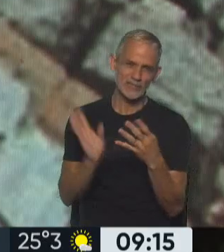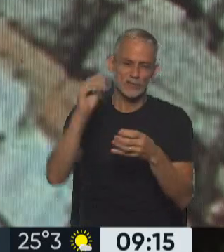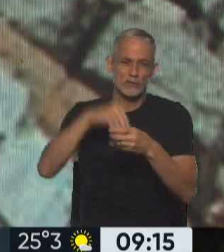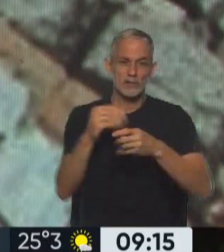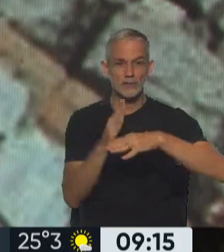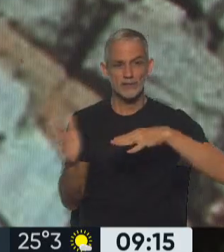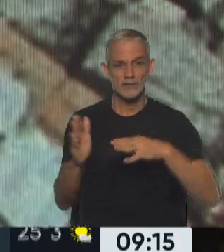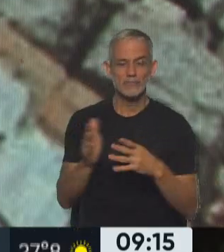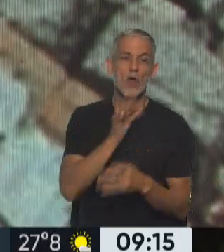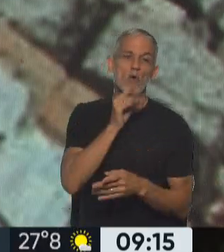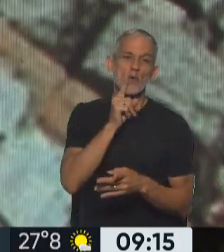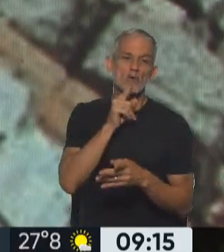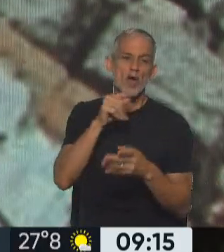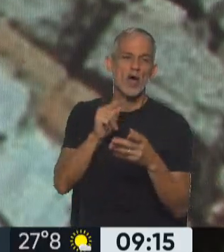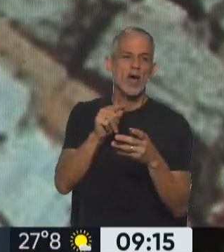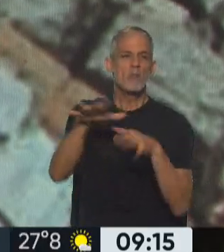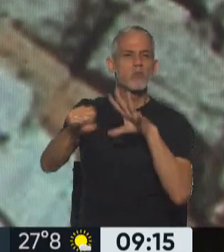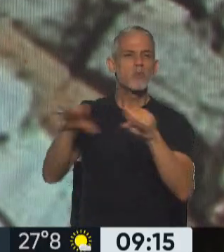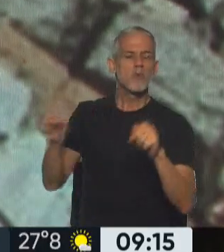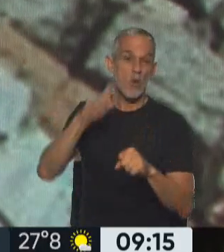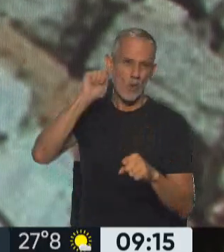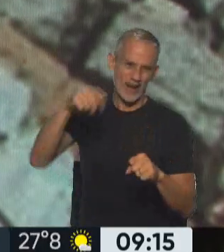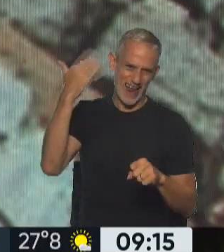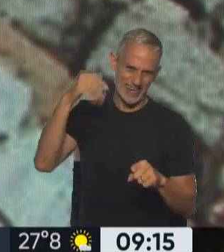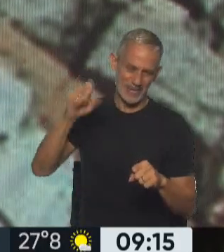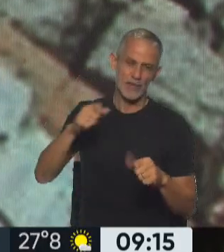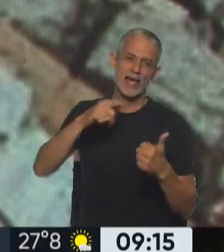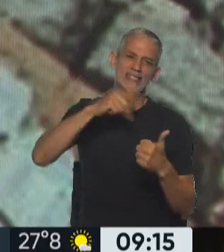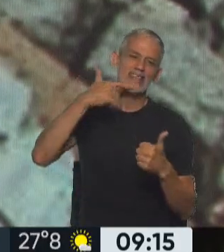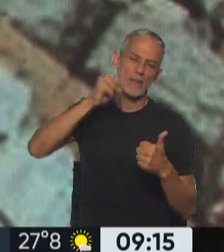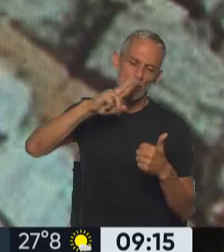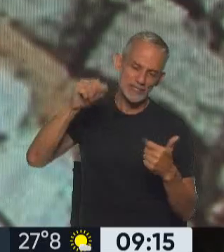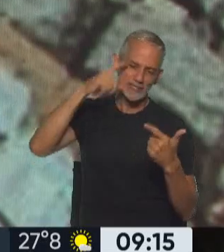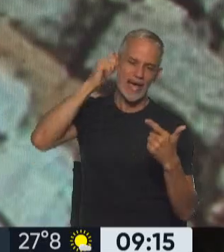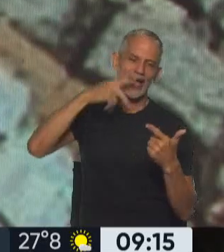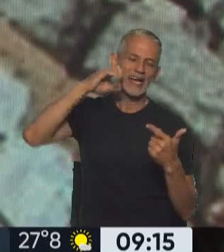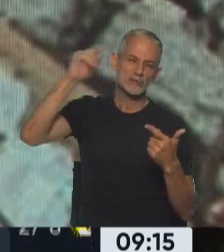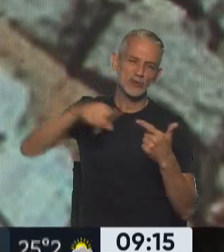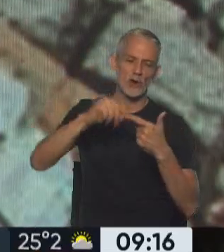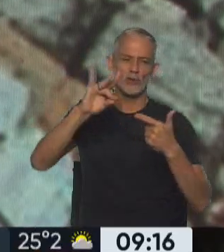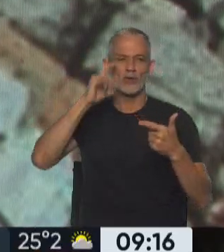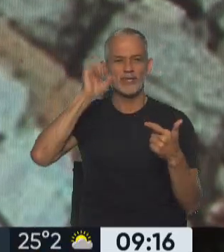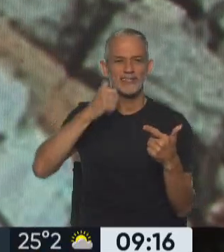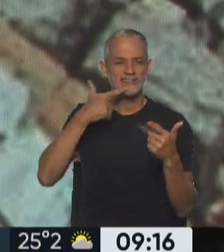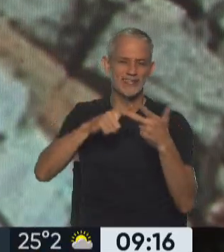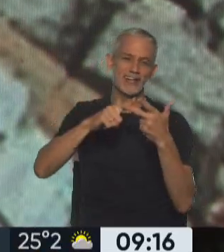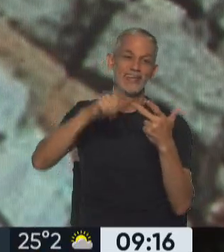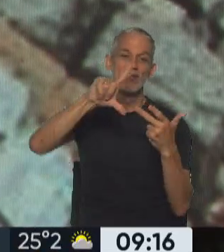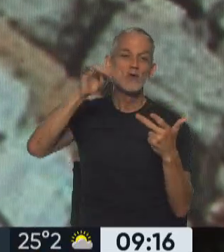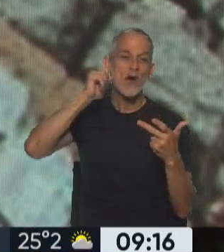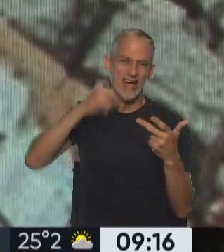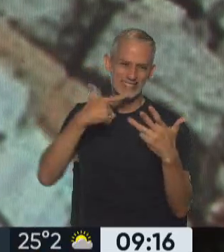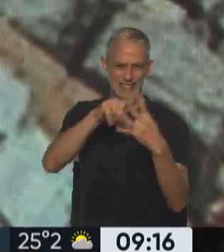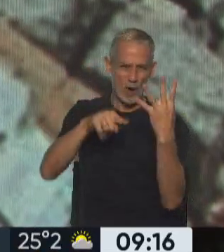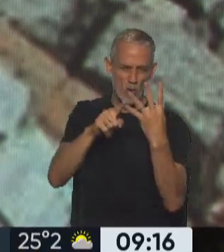por Rusia, las cuatro provincias ucranianas. Hablamos de Zaporizhia, Jersón, Donetsk y Lugansk. Esto